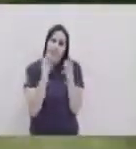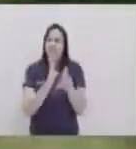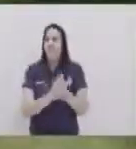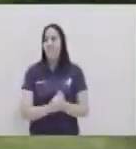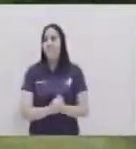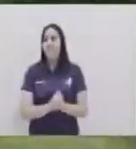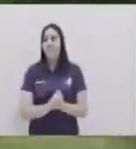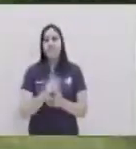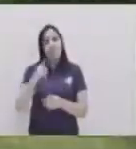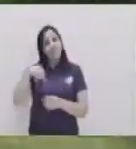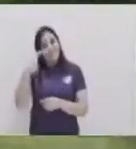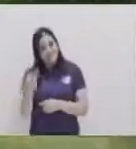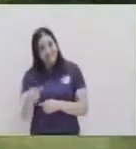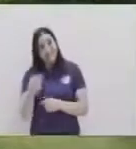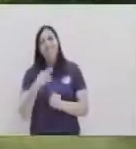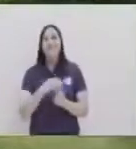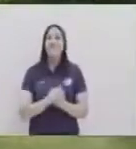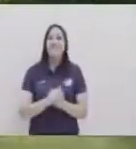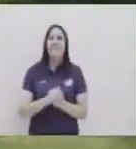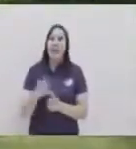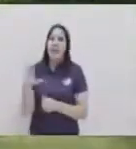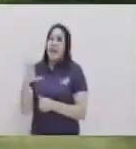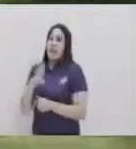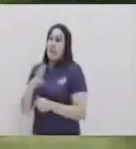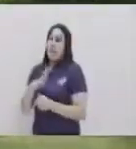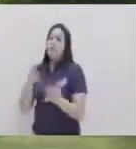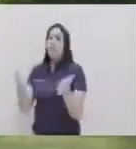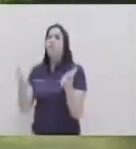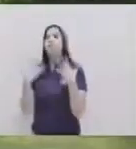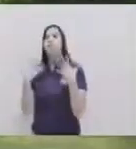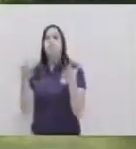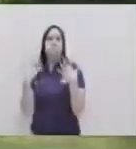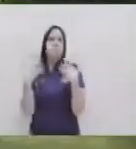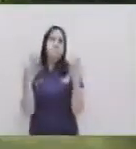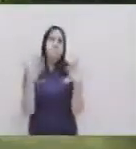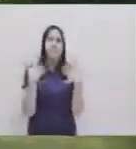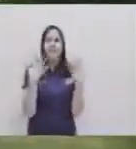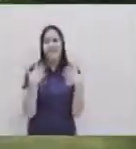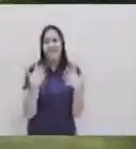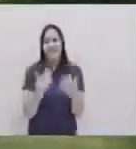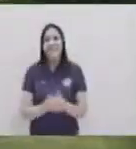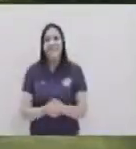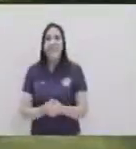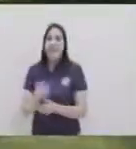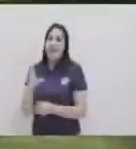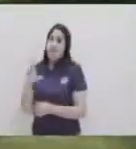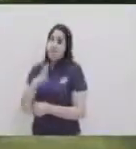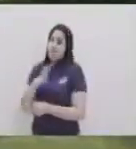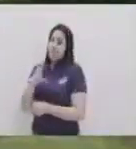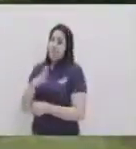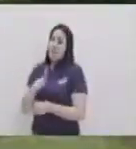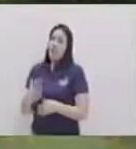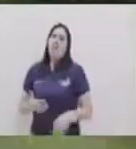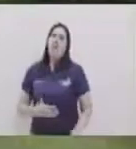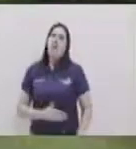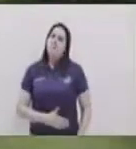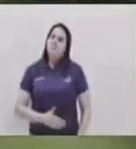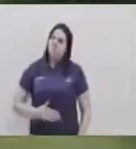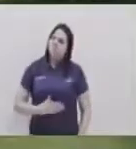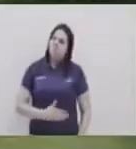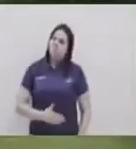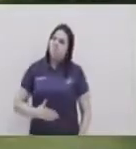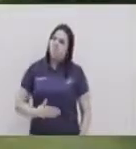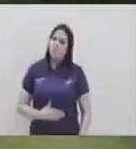frío. Siguiente. Tengo calor. Tengo